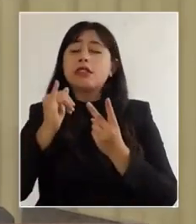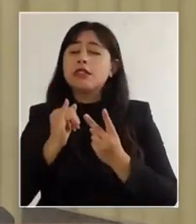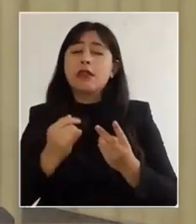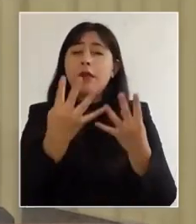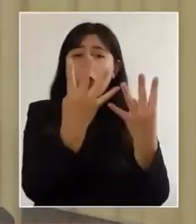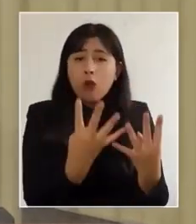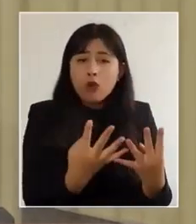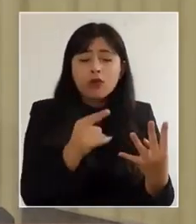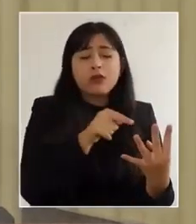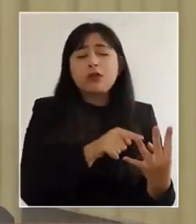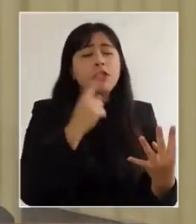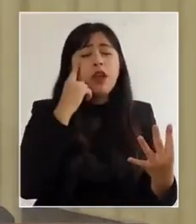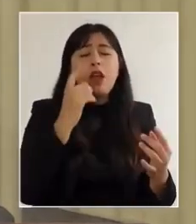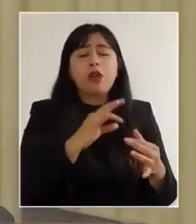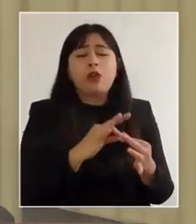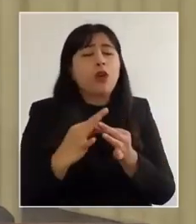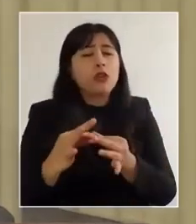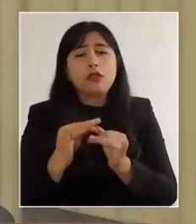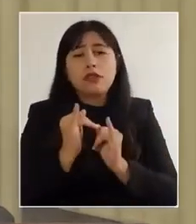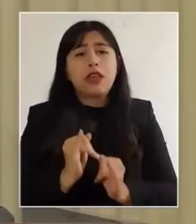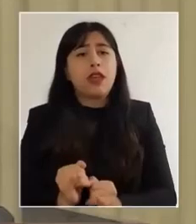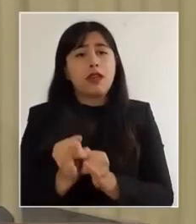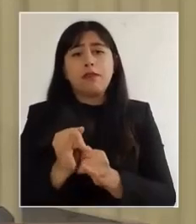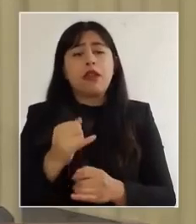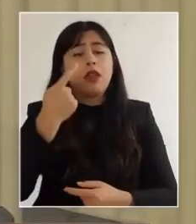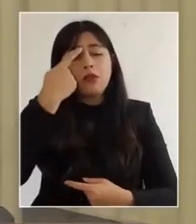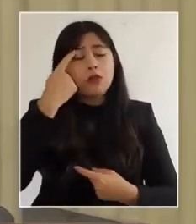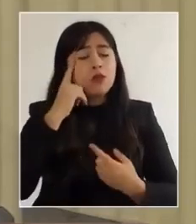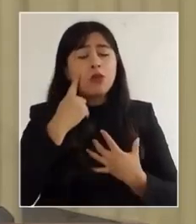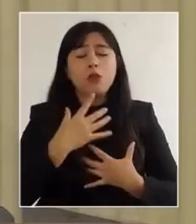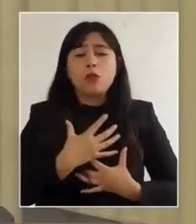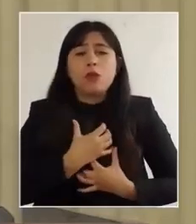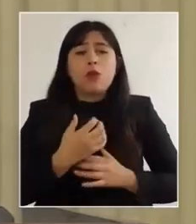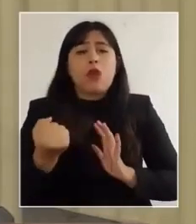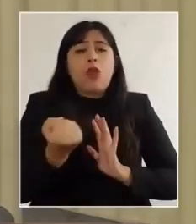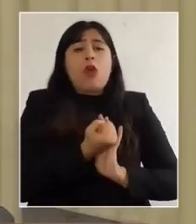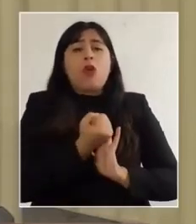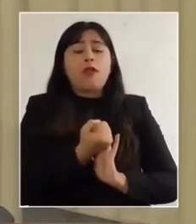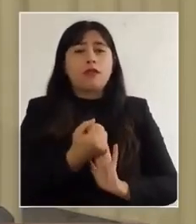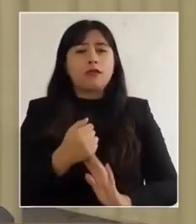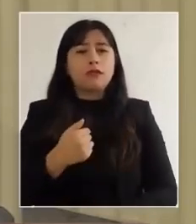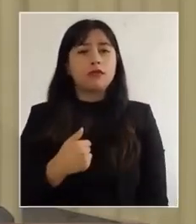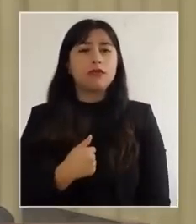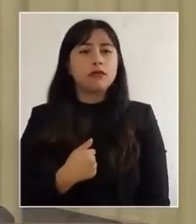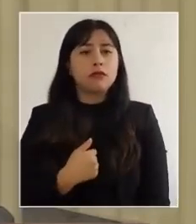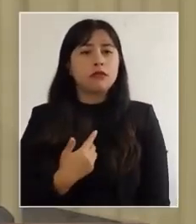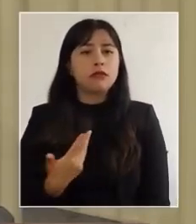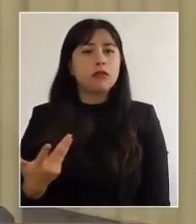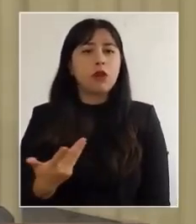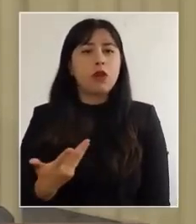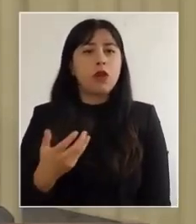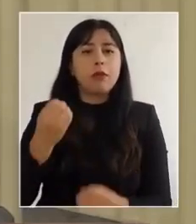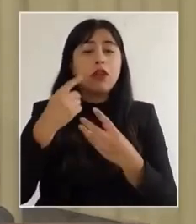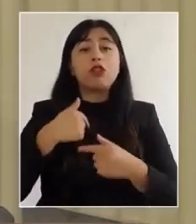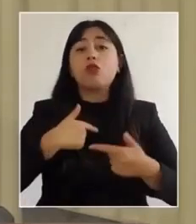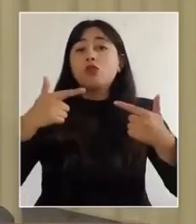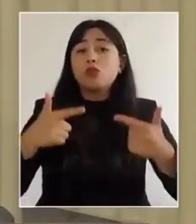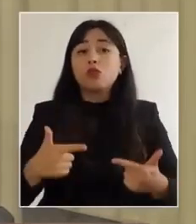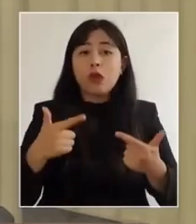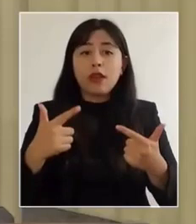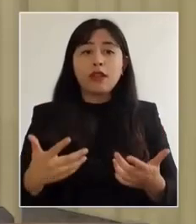Entonces cómo no va a aprender uno que alguno se hace tan bueno dice mira yo fui afortunada o sea